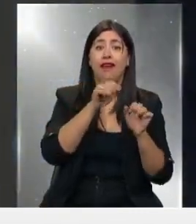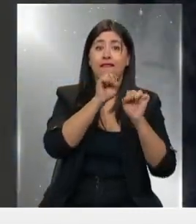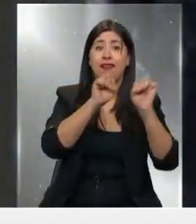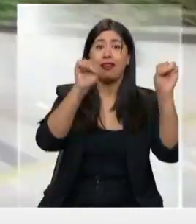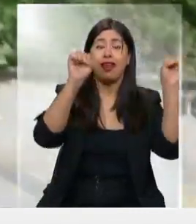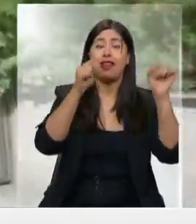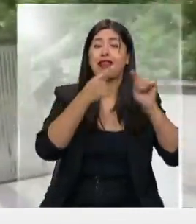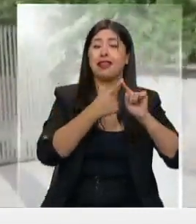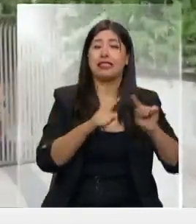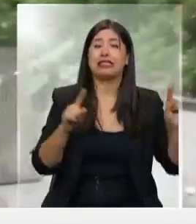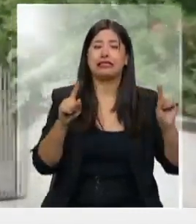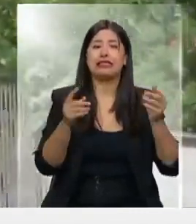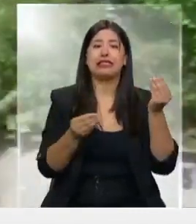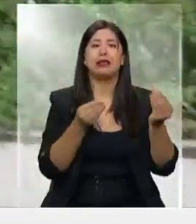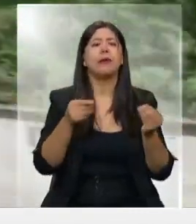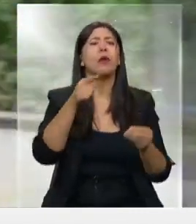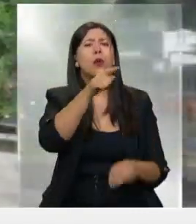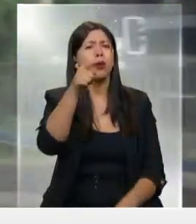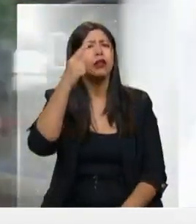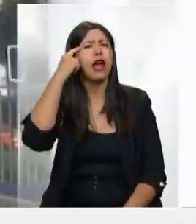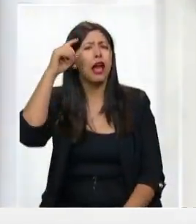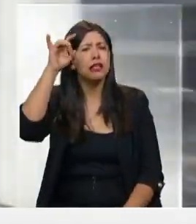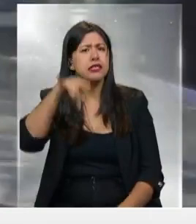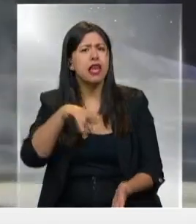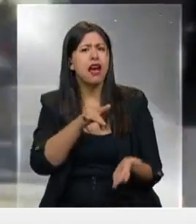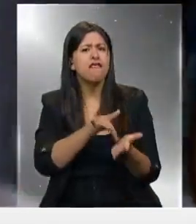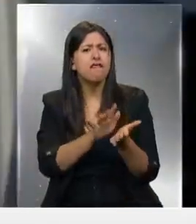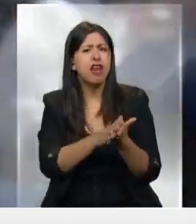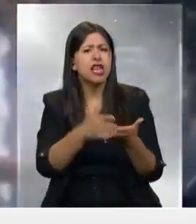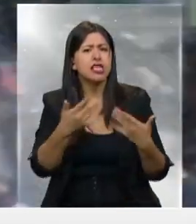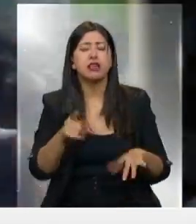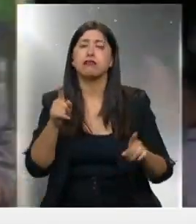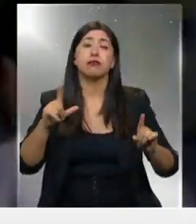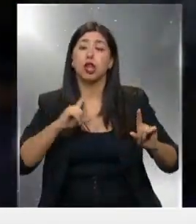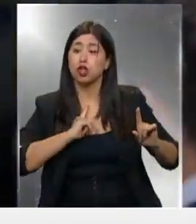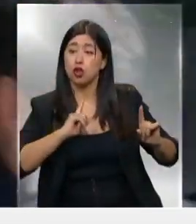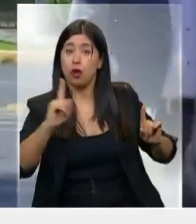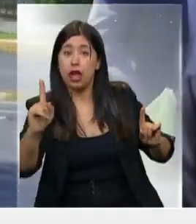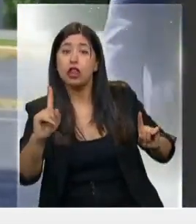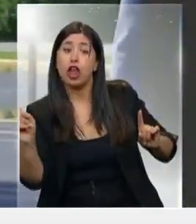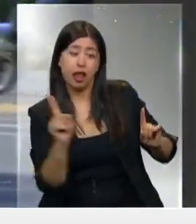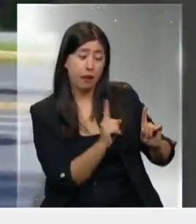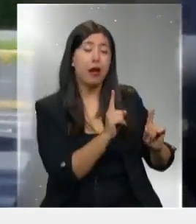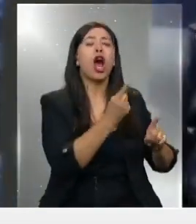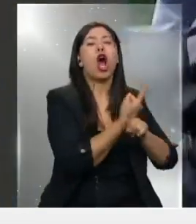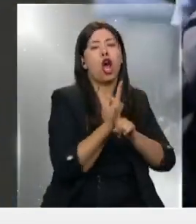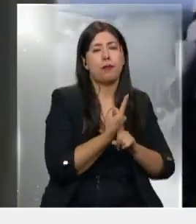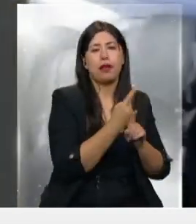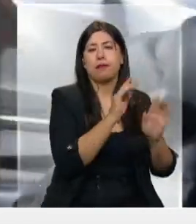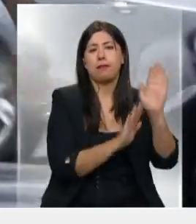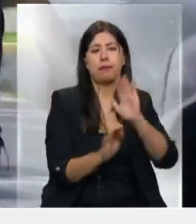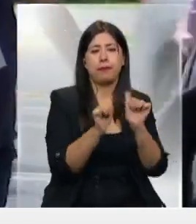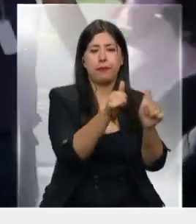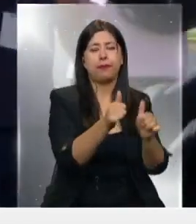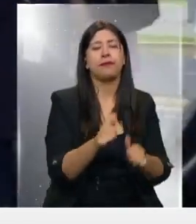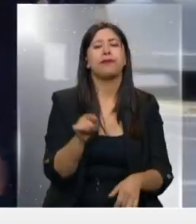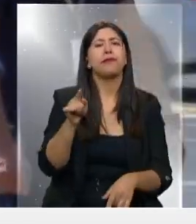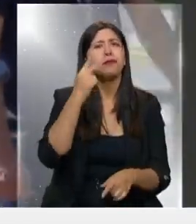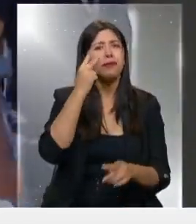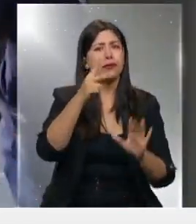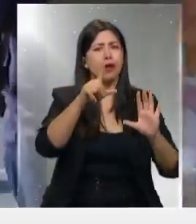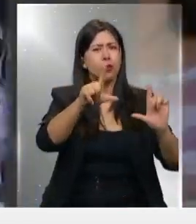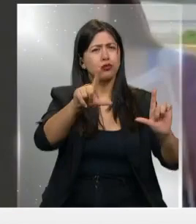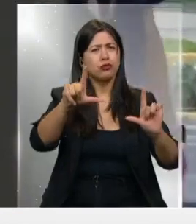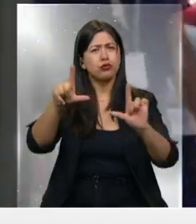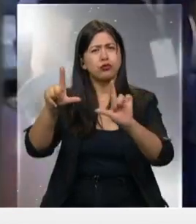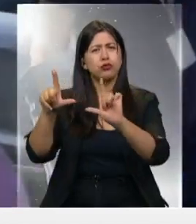tienen claro que ya va a haber fecha para la formalización de la ex alcaldesa? A la salida conversamos, porfa. Que estén bien. La imagen muestra al actual